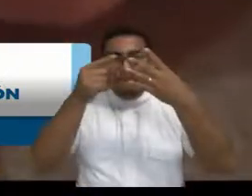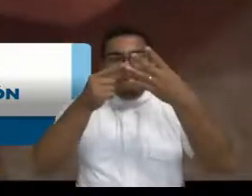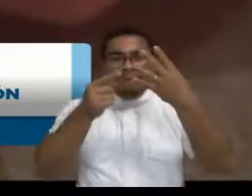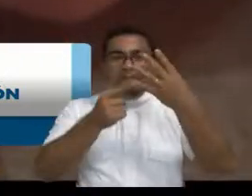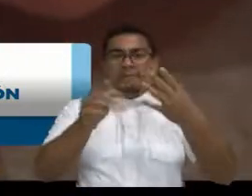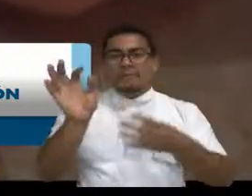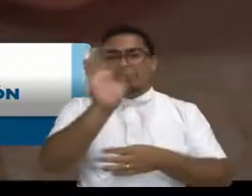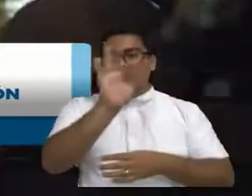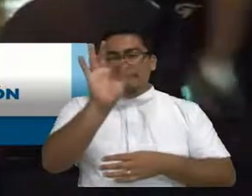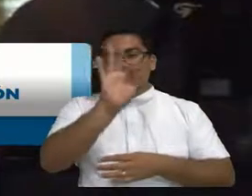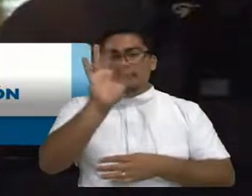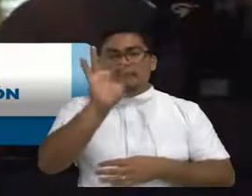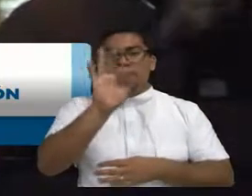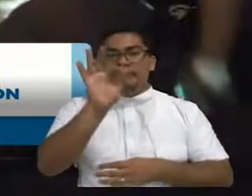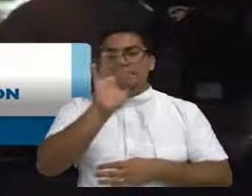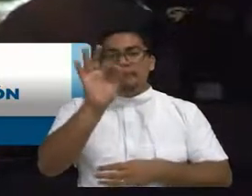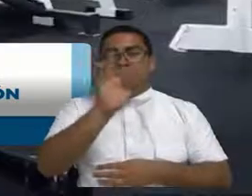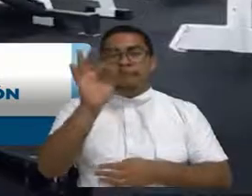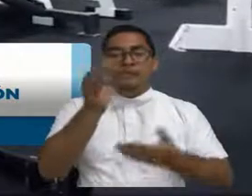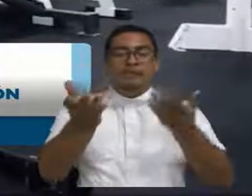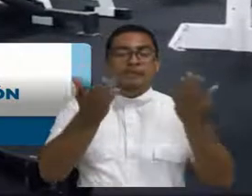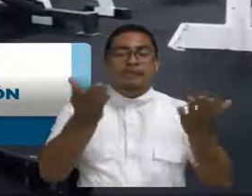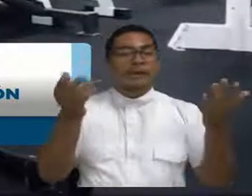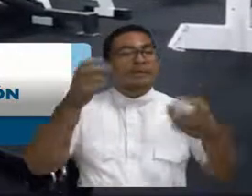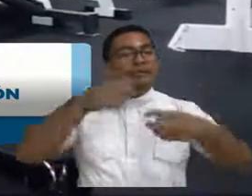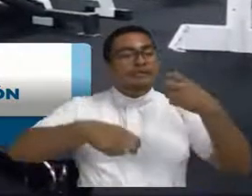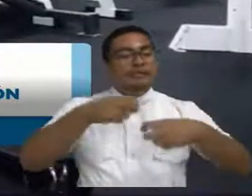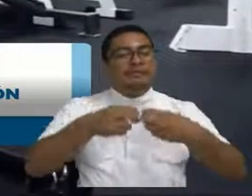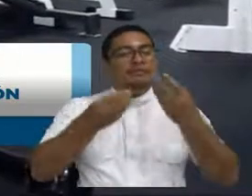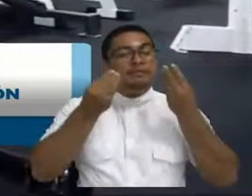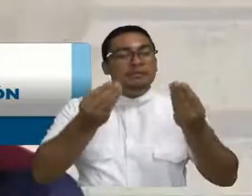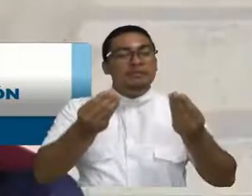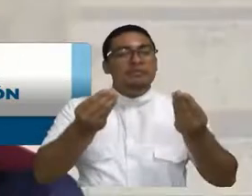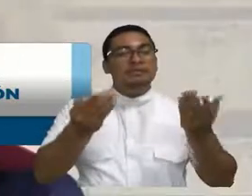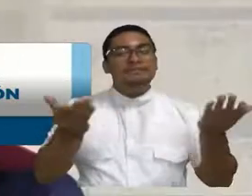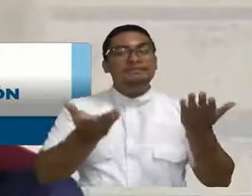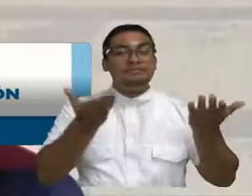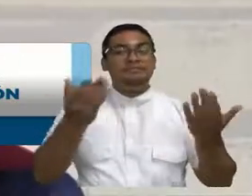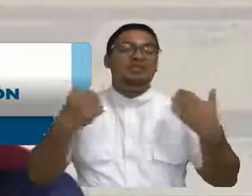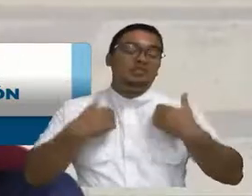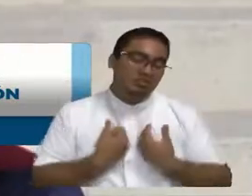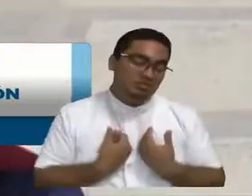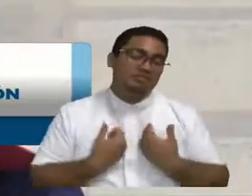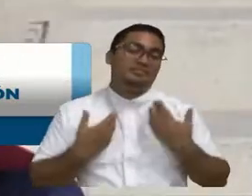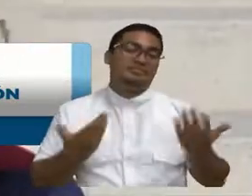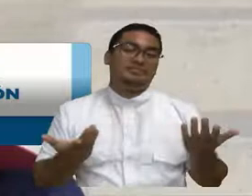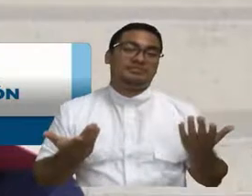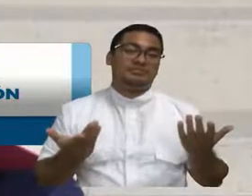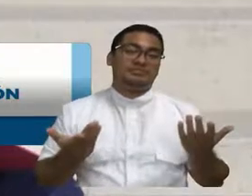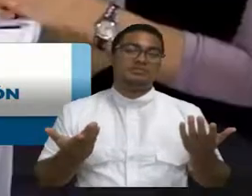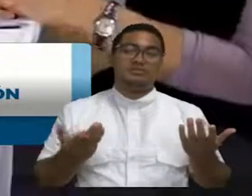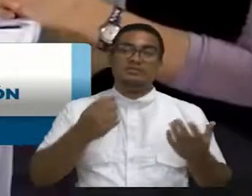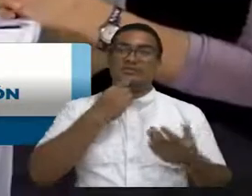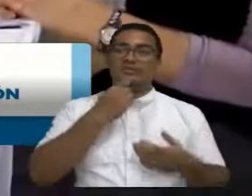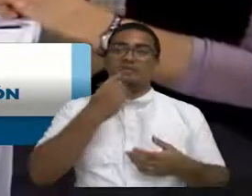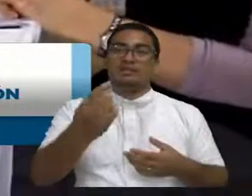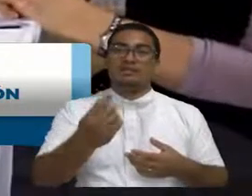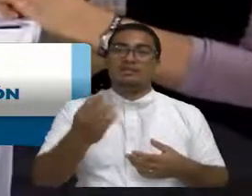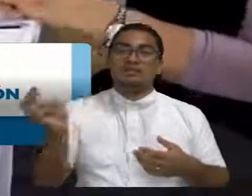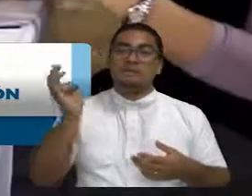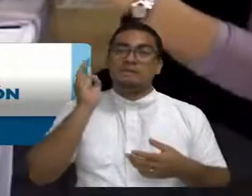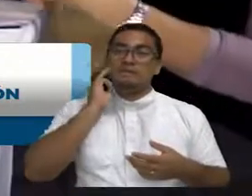influyen, claro que sí, pero no son únicos y determinantes, pero influyen. Precisamente el cansancio, por ejemplo, como lo que dice, la madre no tiene apoyo